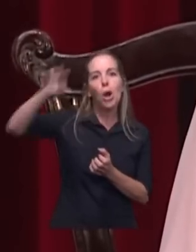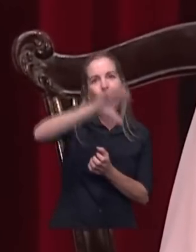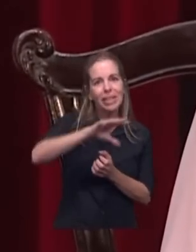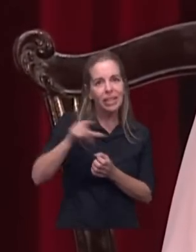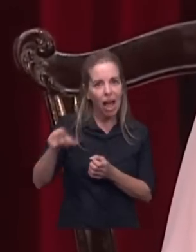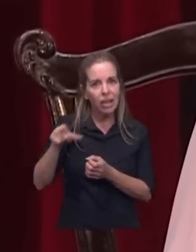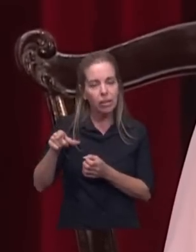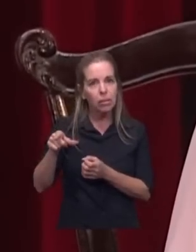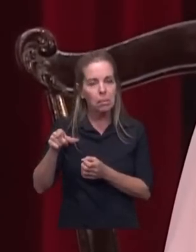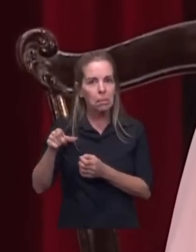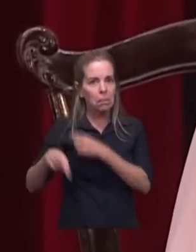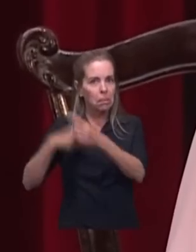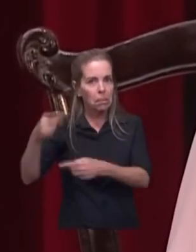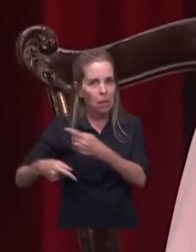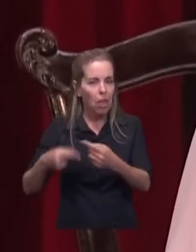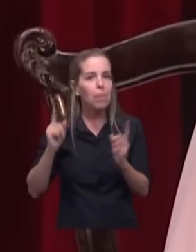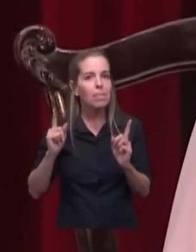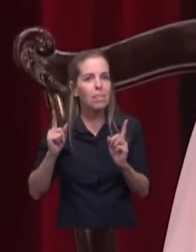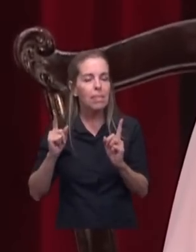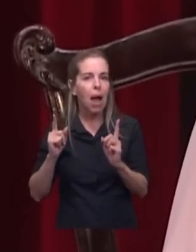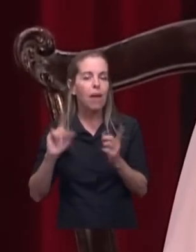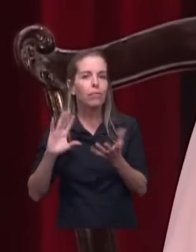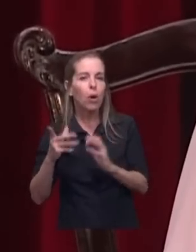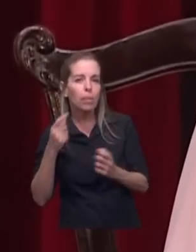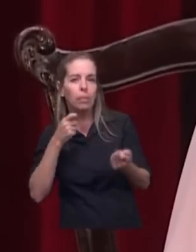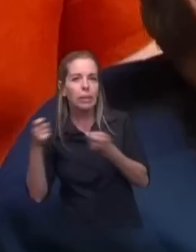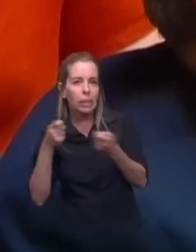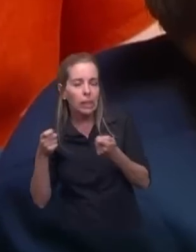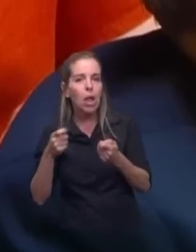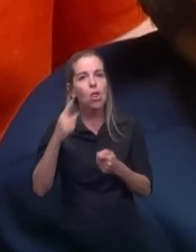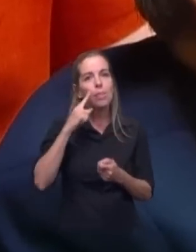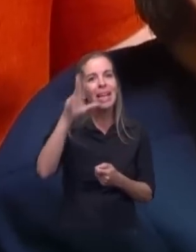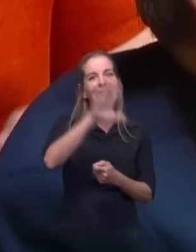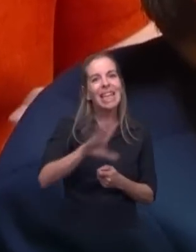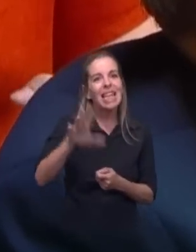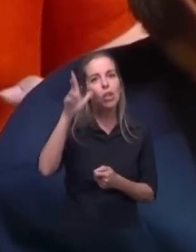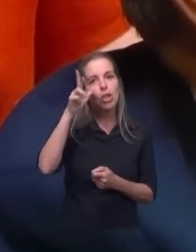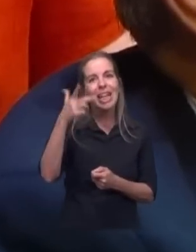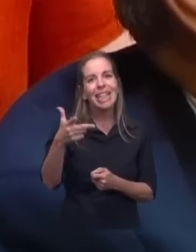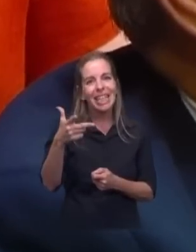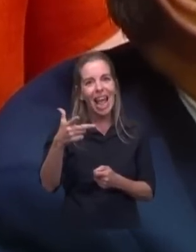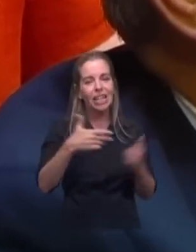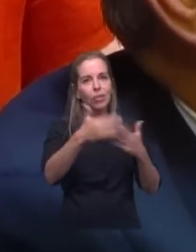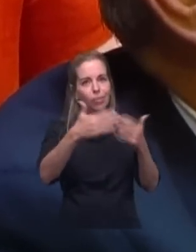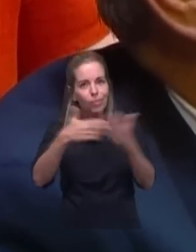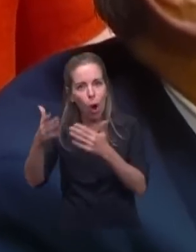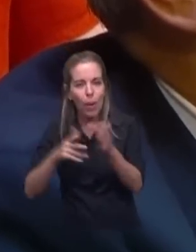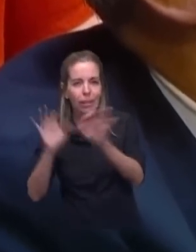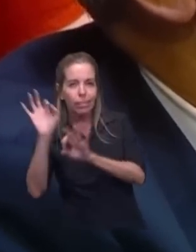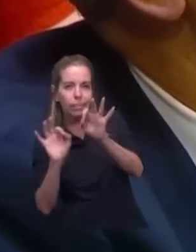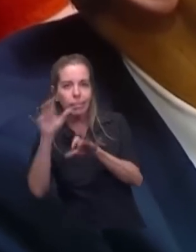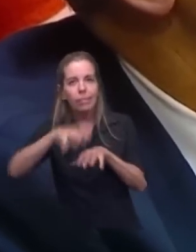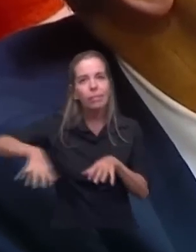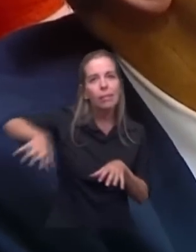supimos dar continuidad a la planificación y al seguimiento de 1.583 obras prioritarias y estratégicas